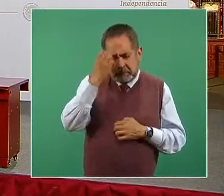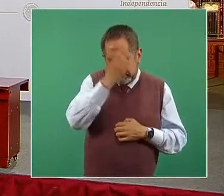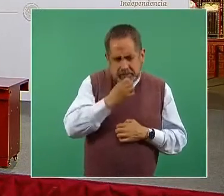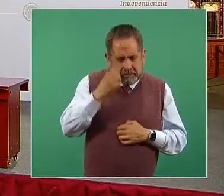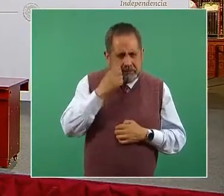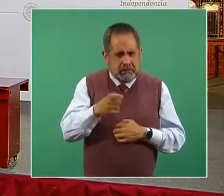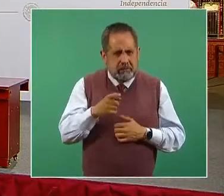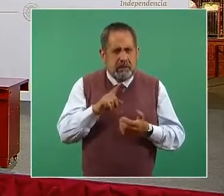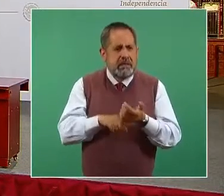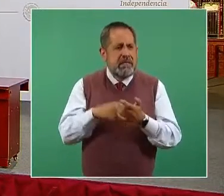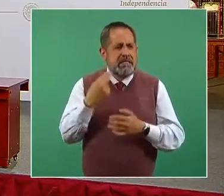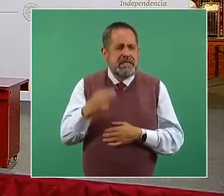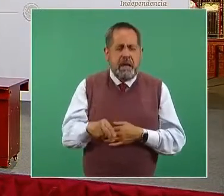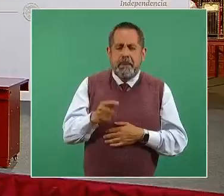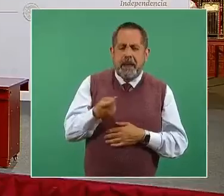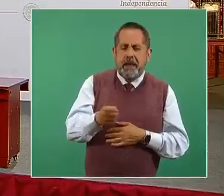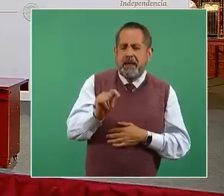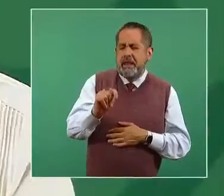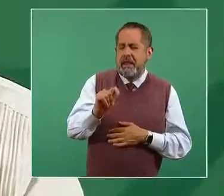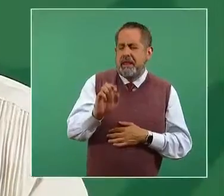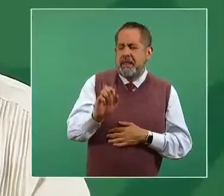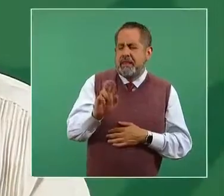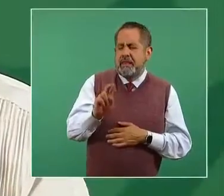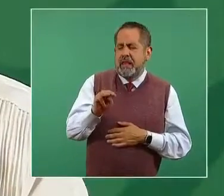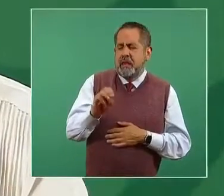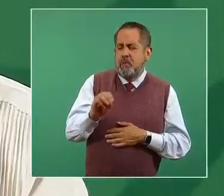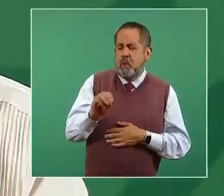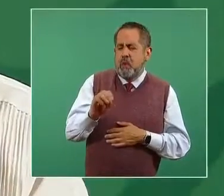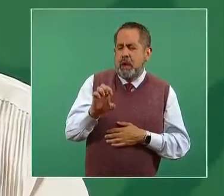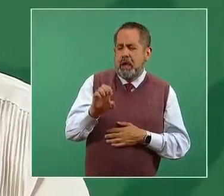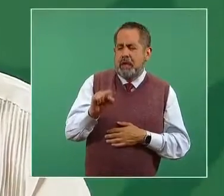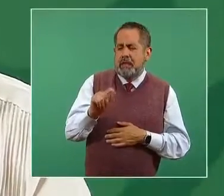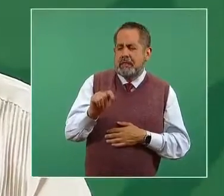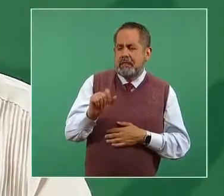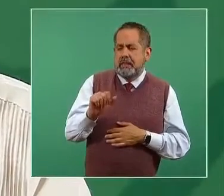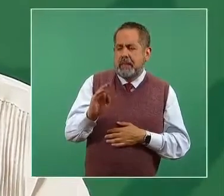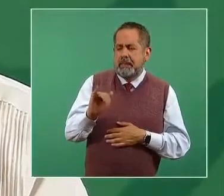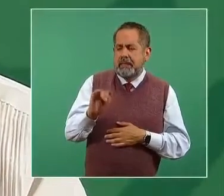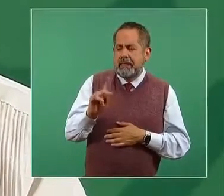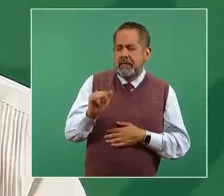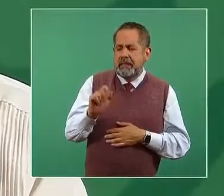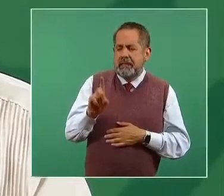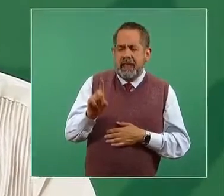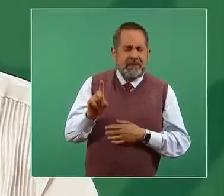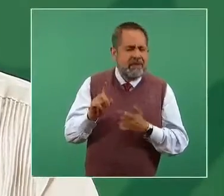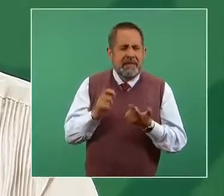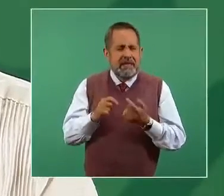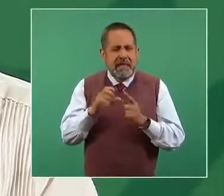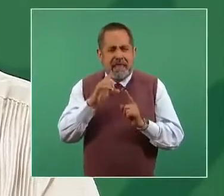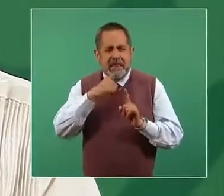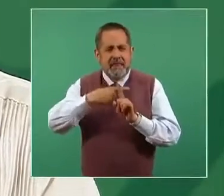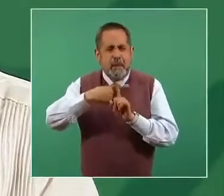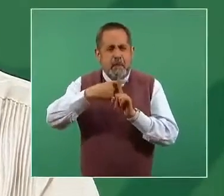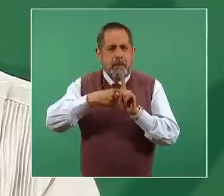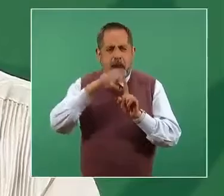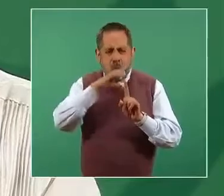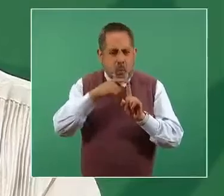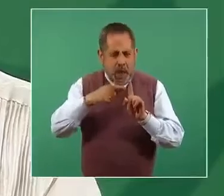de termoestabilidad. La termoestabilidad, quiere decir temperatura, es un proceso